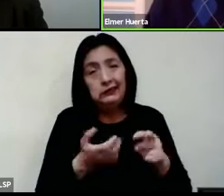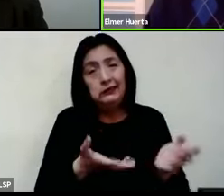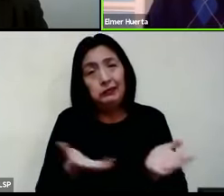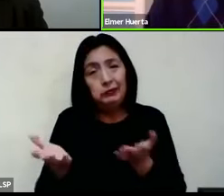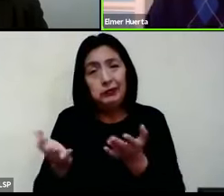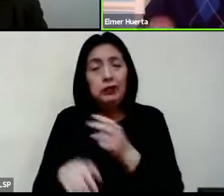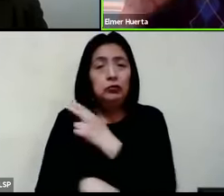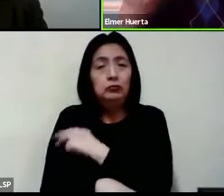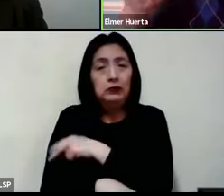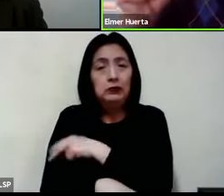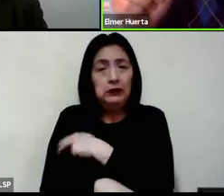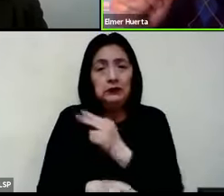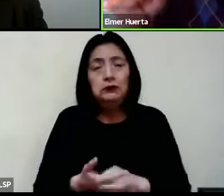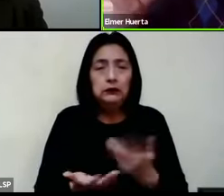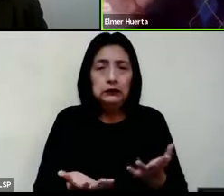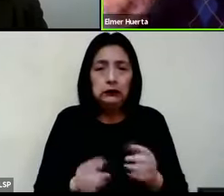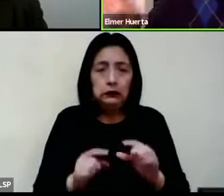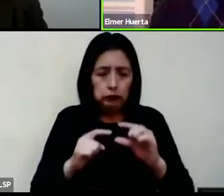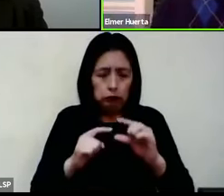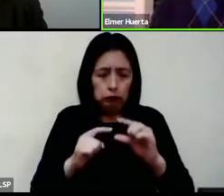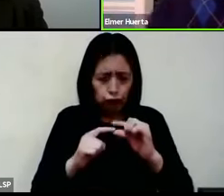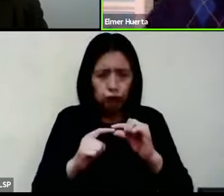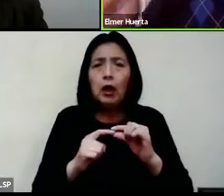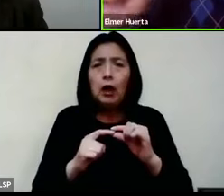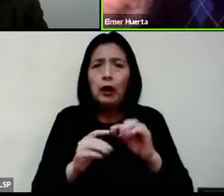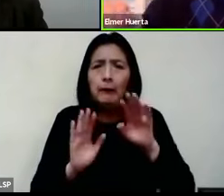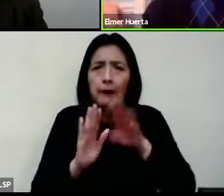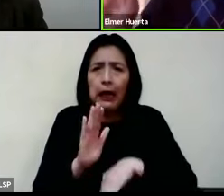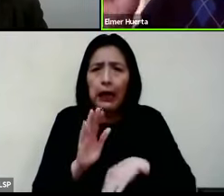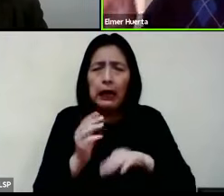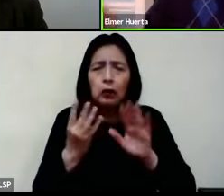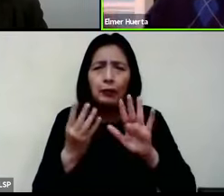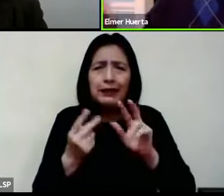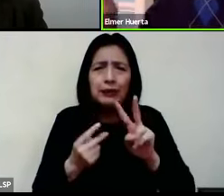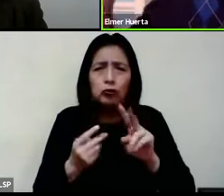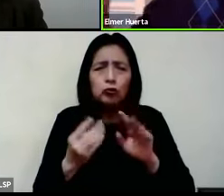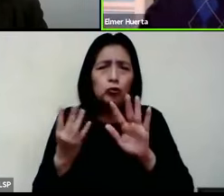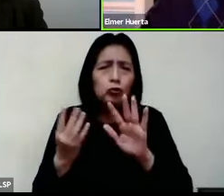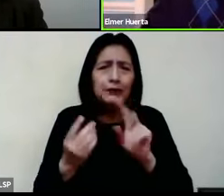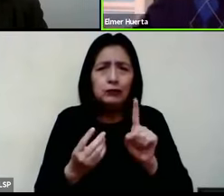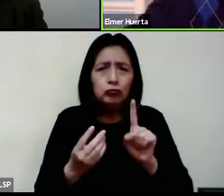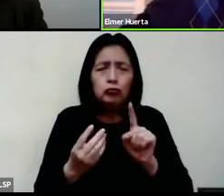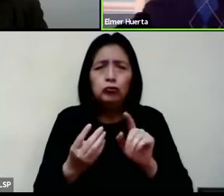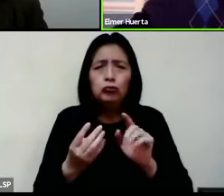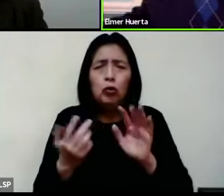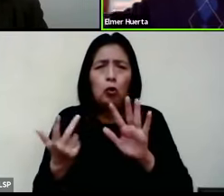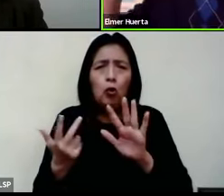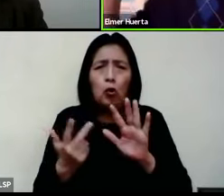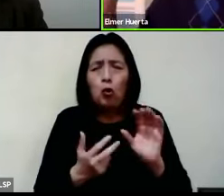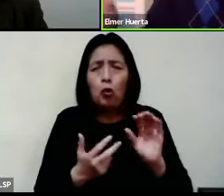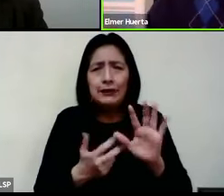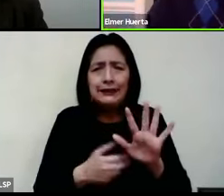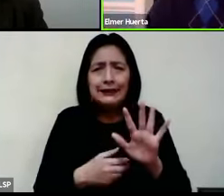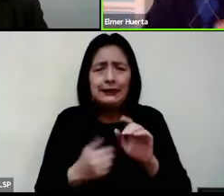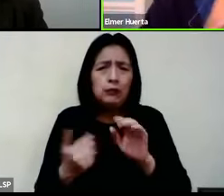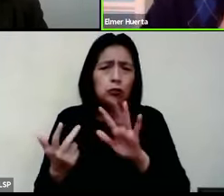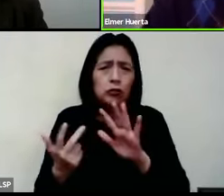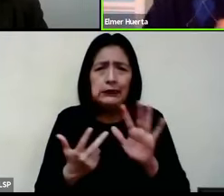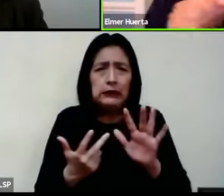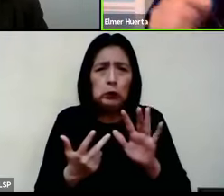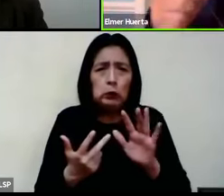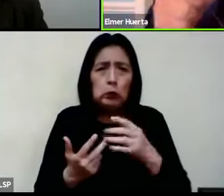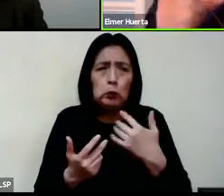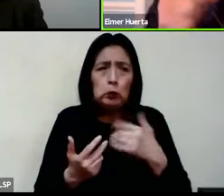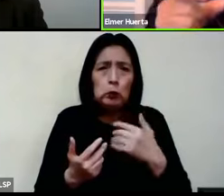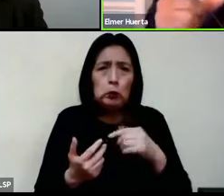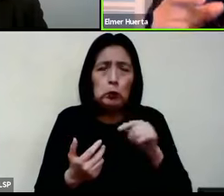hospitalizar. Y si baja del 92 para abajo, 92, 91, 85, 88,